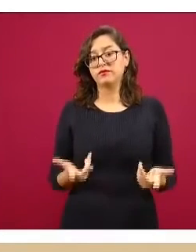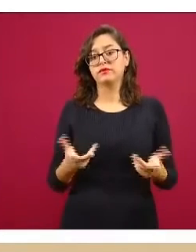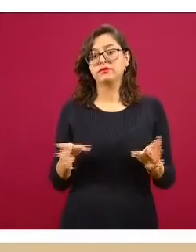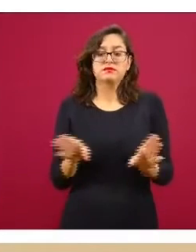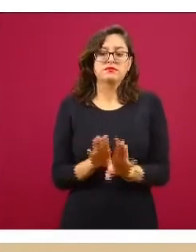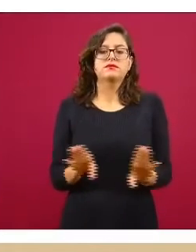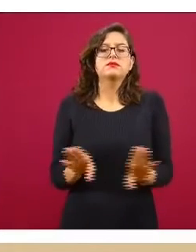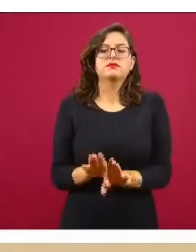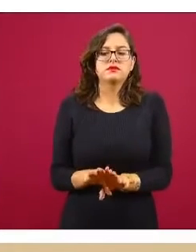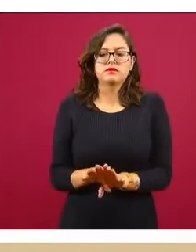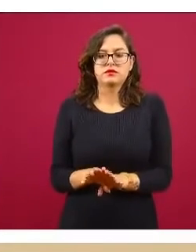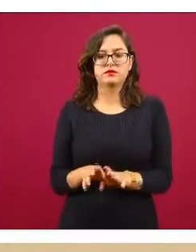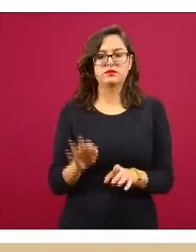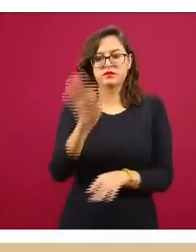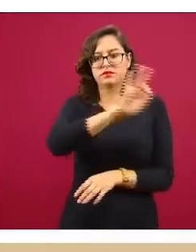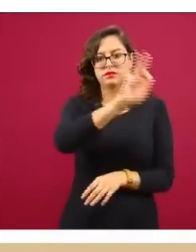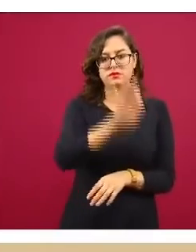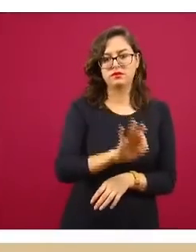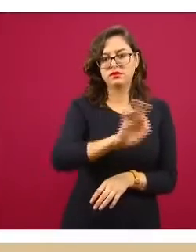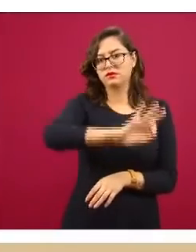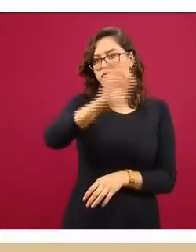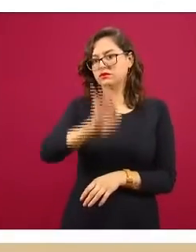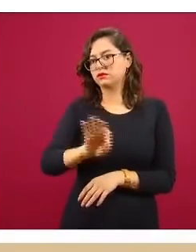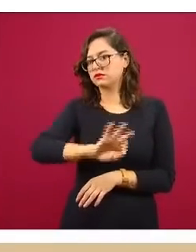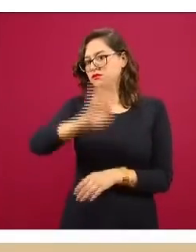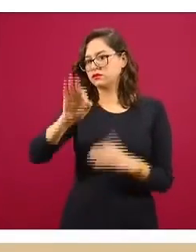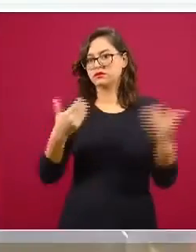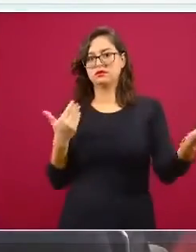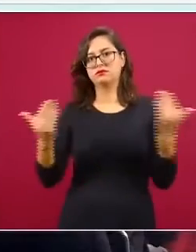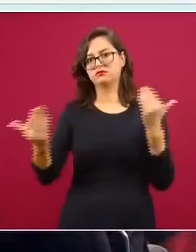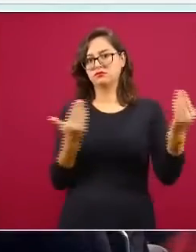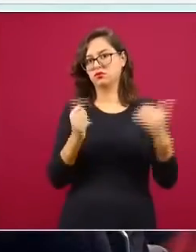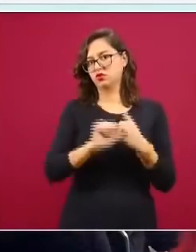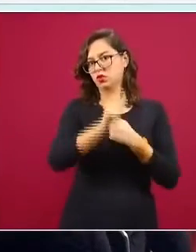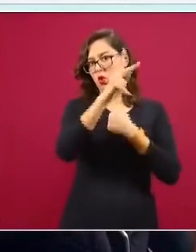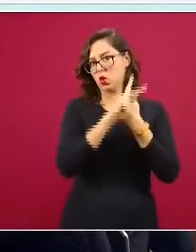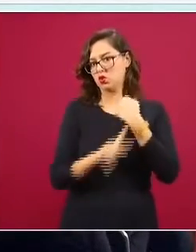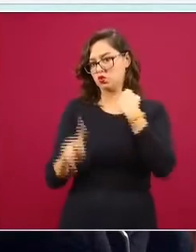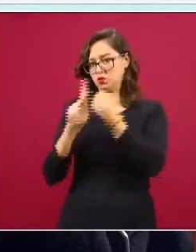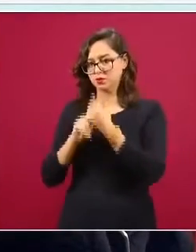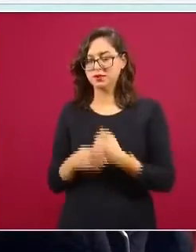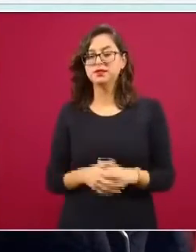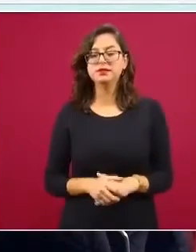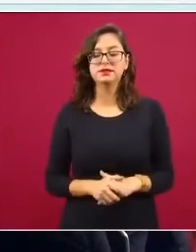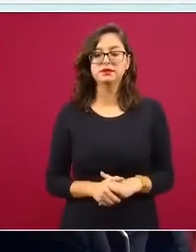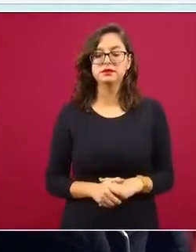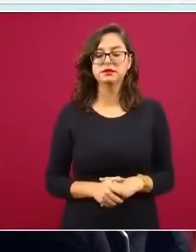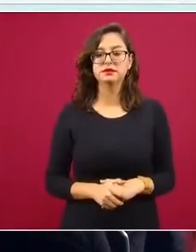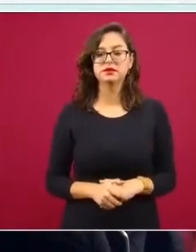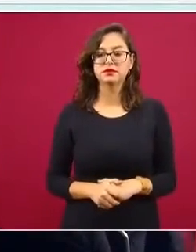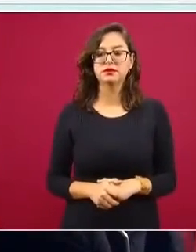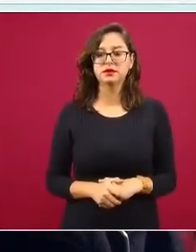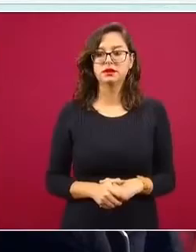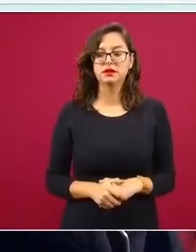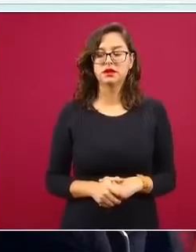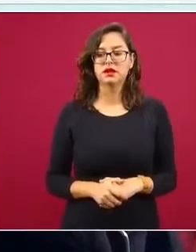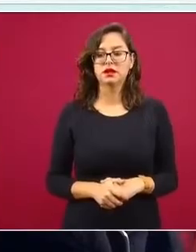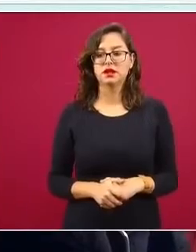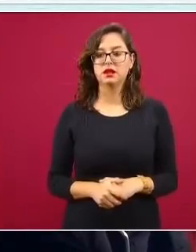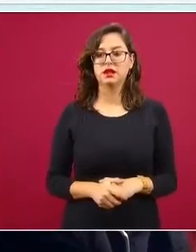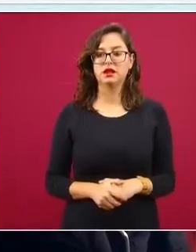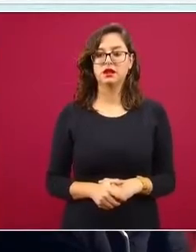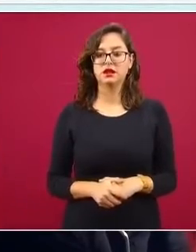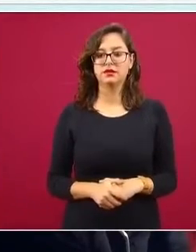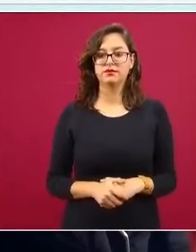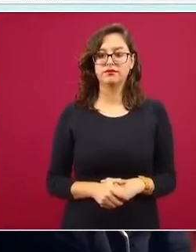se comporta las tasas de defunción con respecto a comparación del mundo. La siguiente, por favor. Y ahora sí pasamos